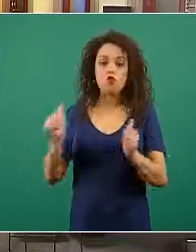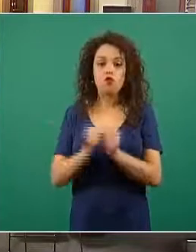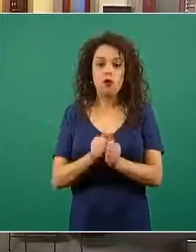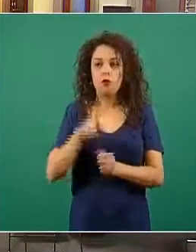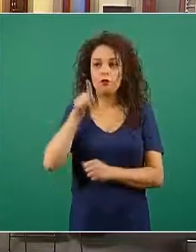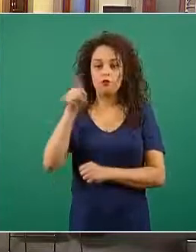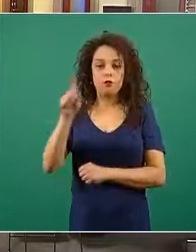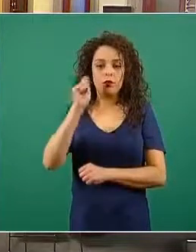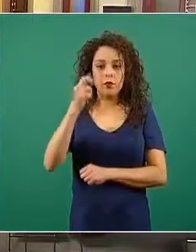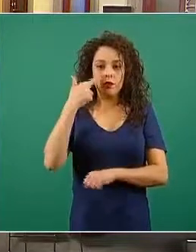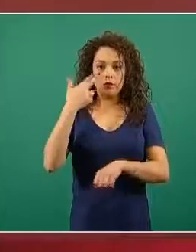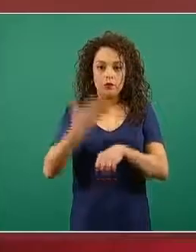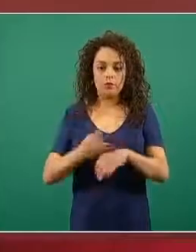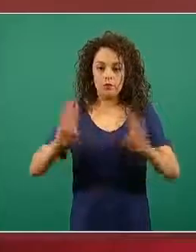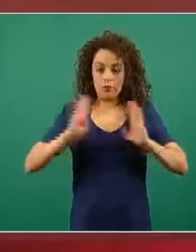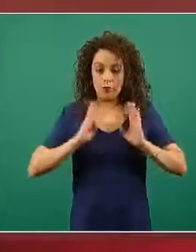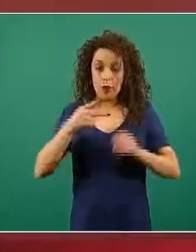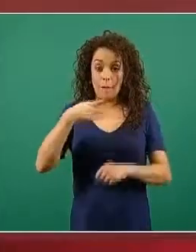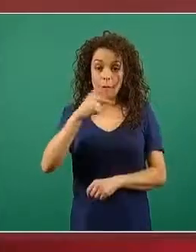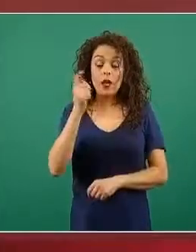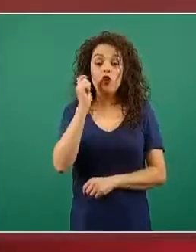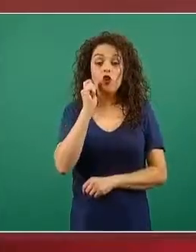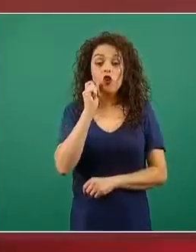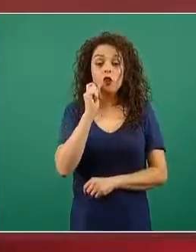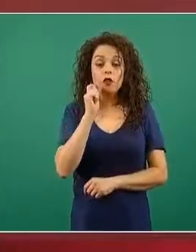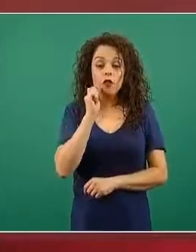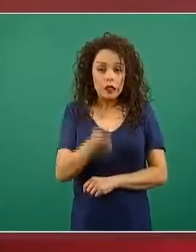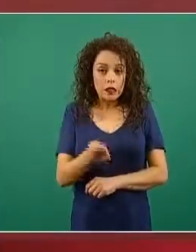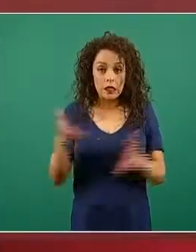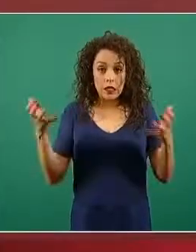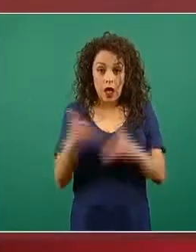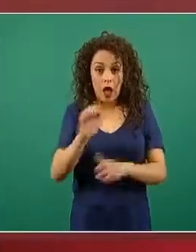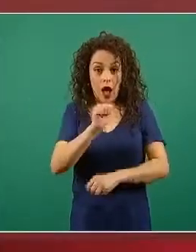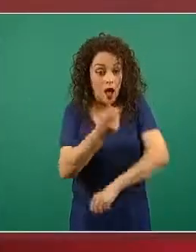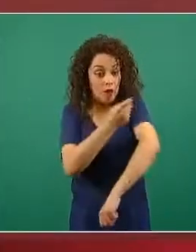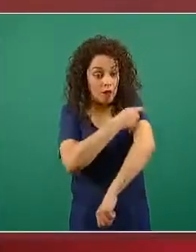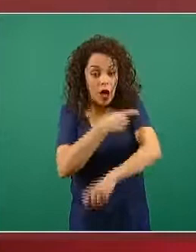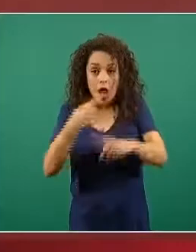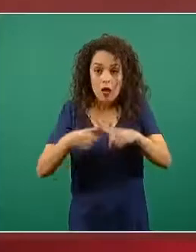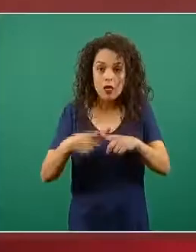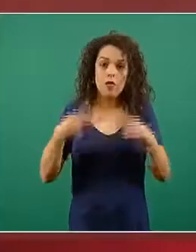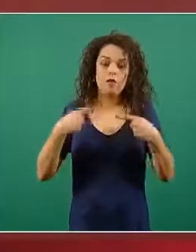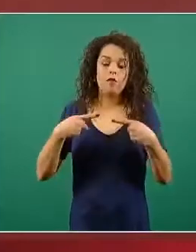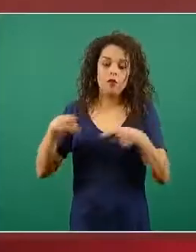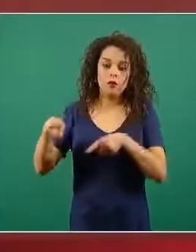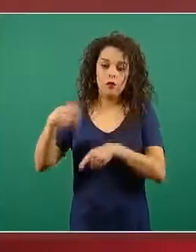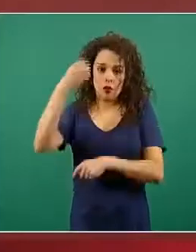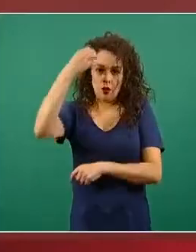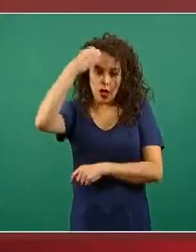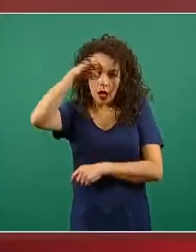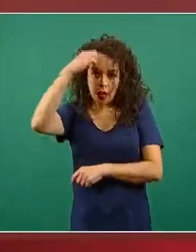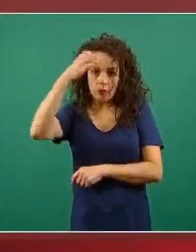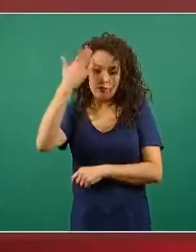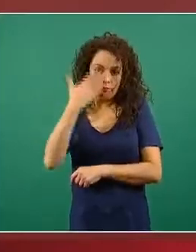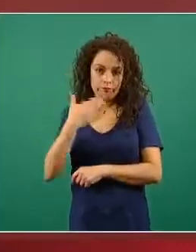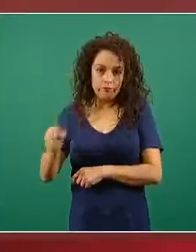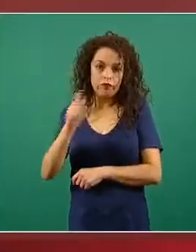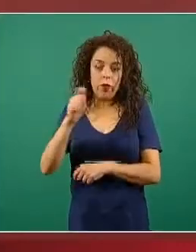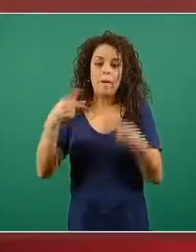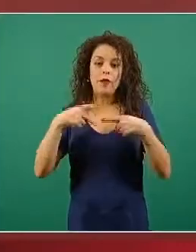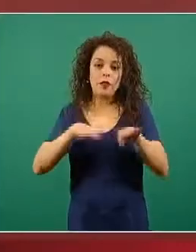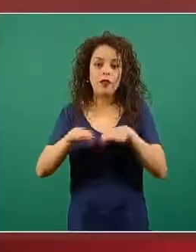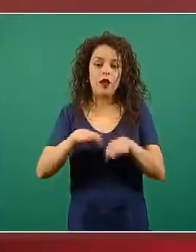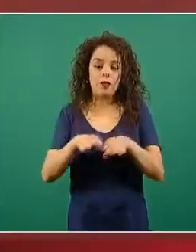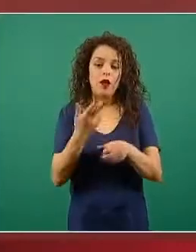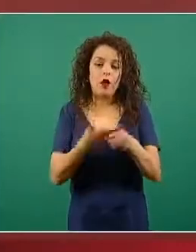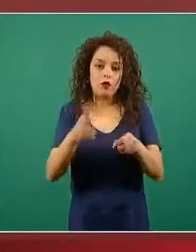vacunan son personal de los equipos de salud que tienen experiencia porque son parte del Programa Nacional de